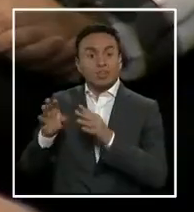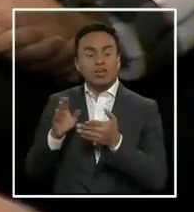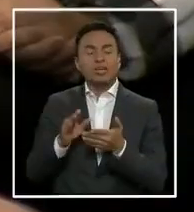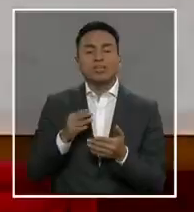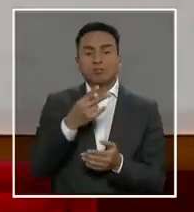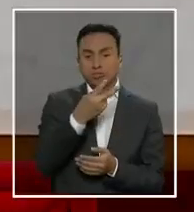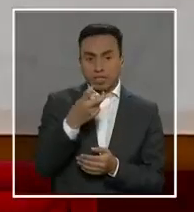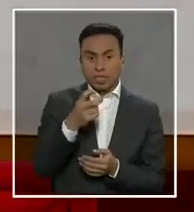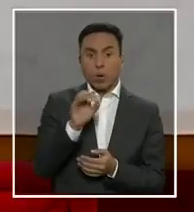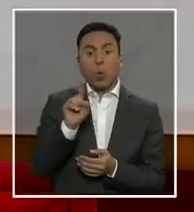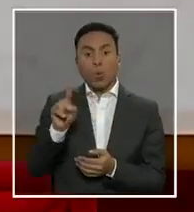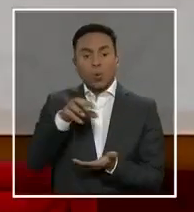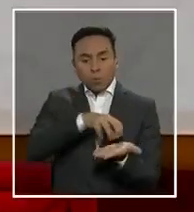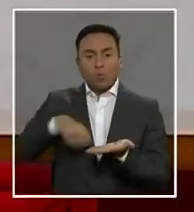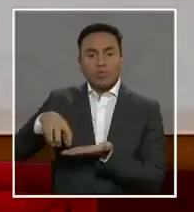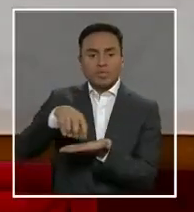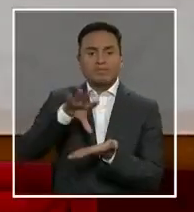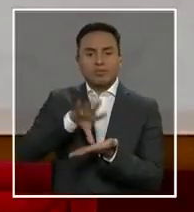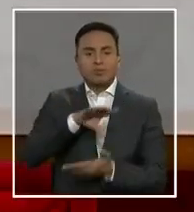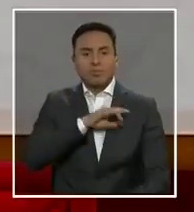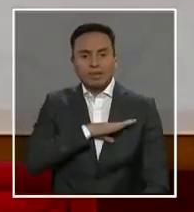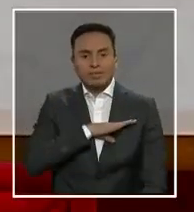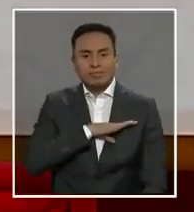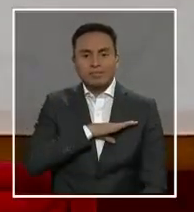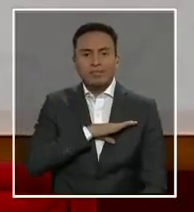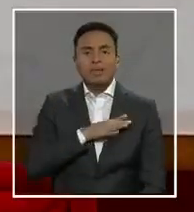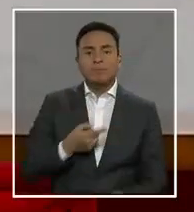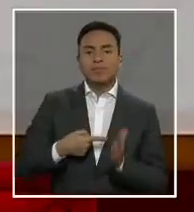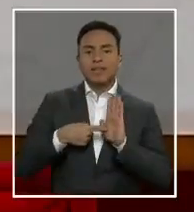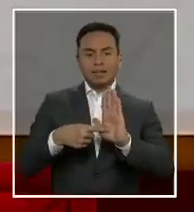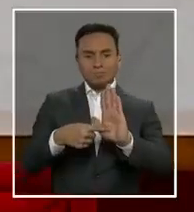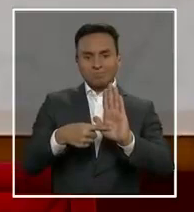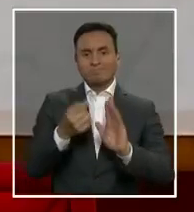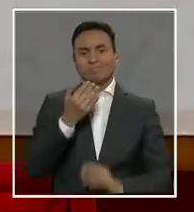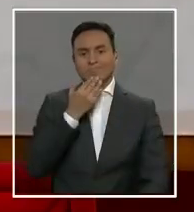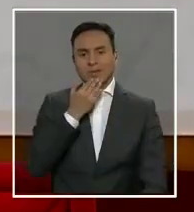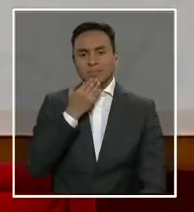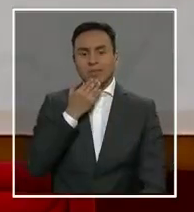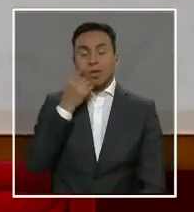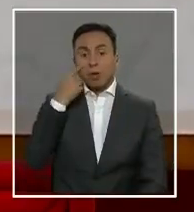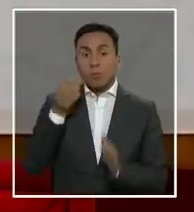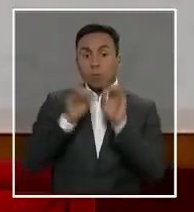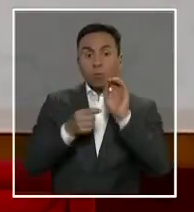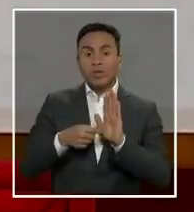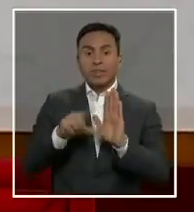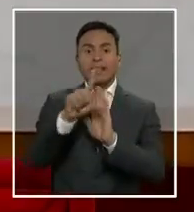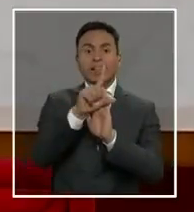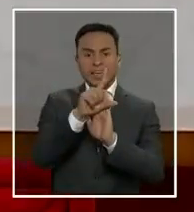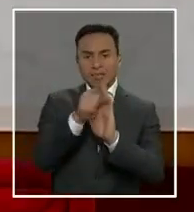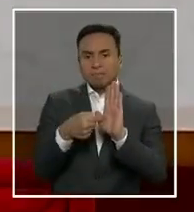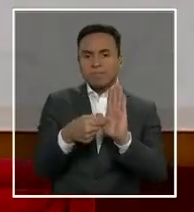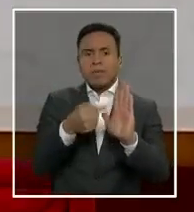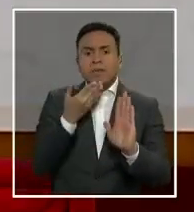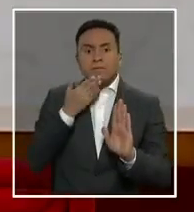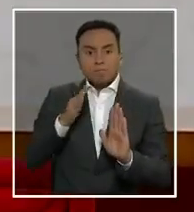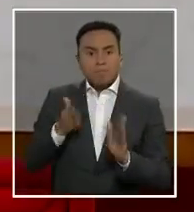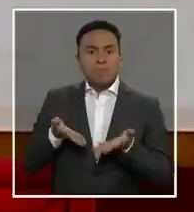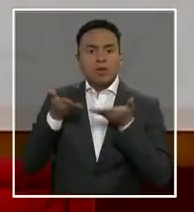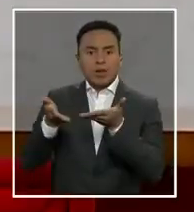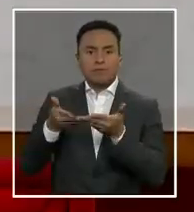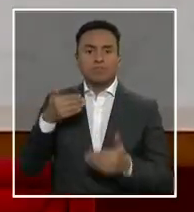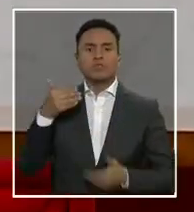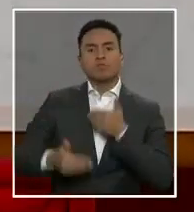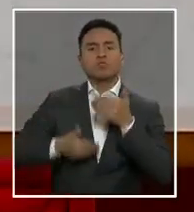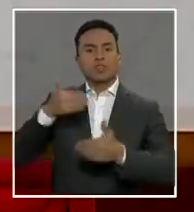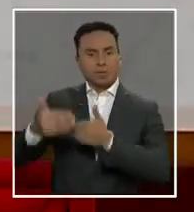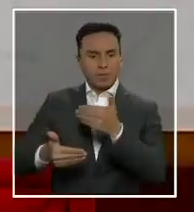200 comunas de nuestro país y presentaremos también una propuesta de ley que mejore el funcionamiento